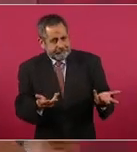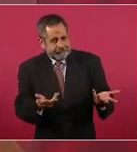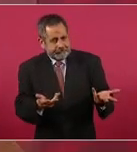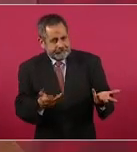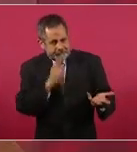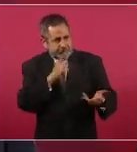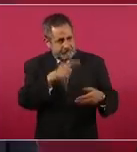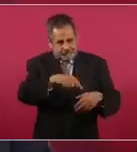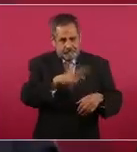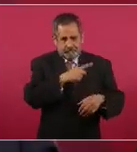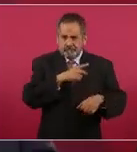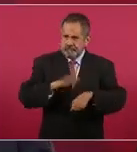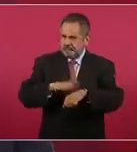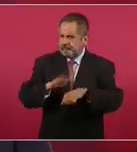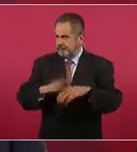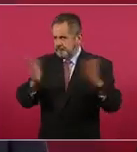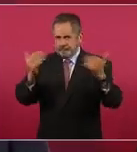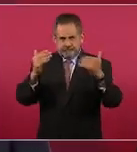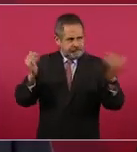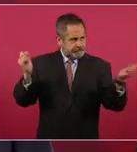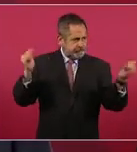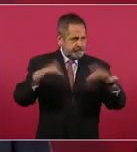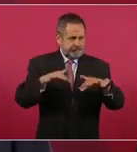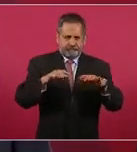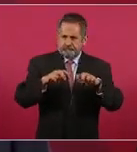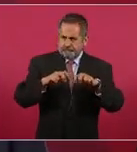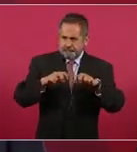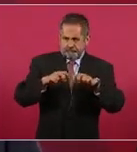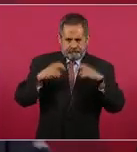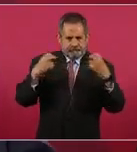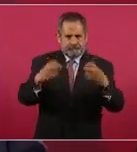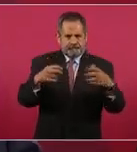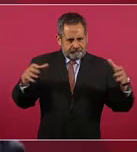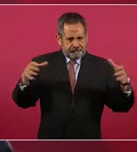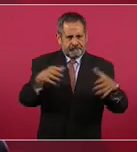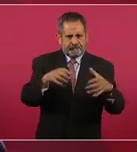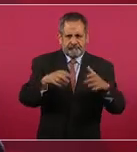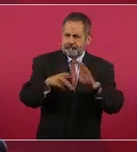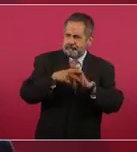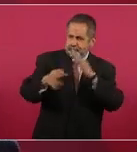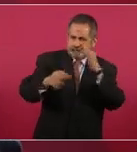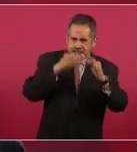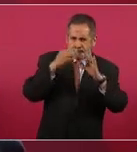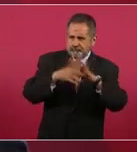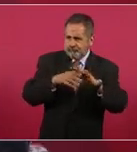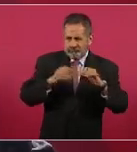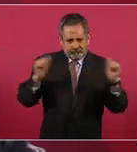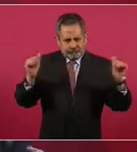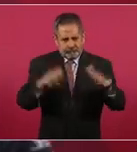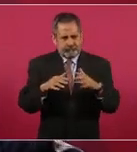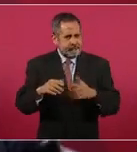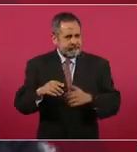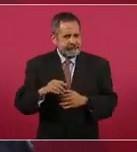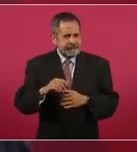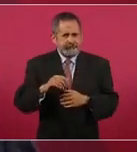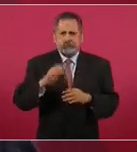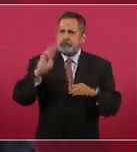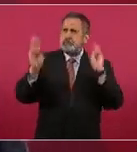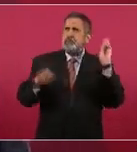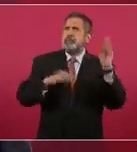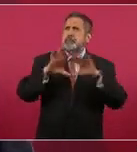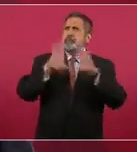convocar a un encuentro de la prensa más importante del